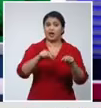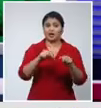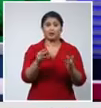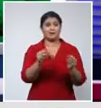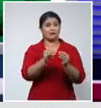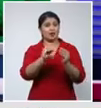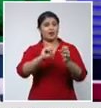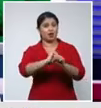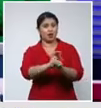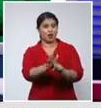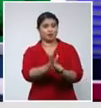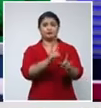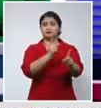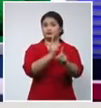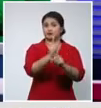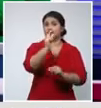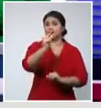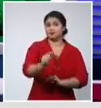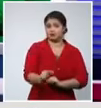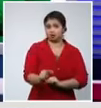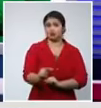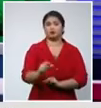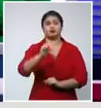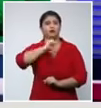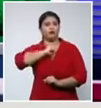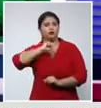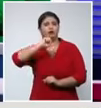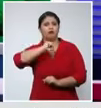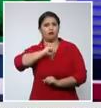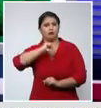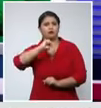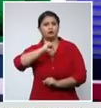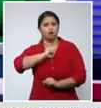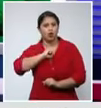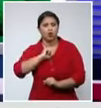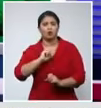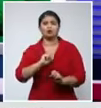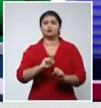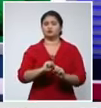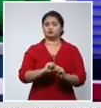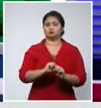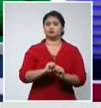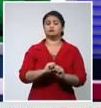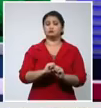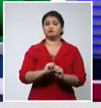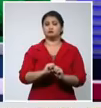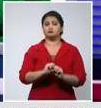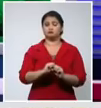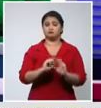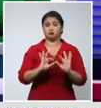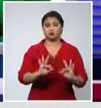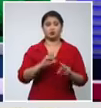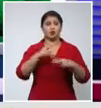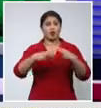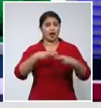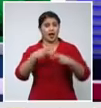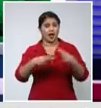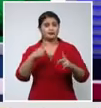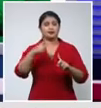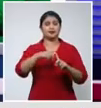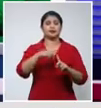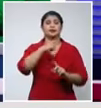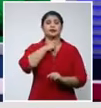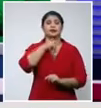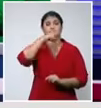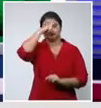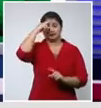tener, tenía tos húmeda en la evaluación que se hizo. Se hizo la prueba del test, fue positivo,